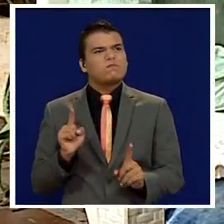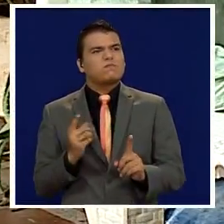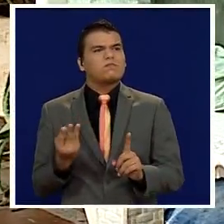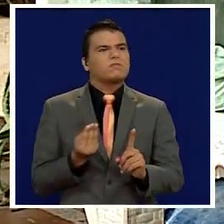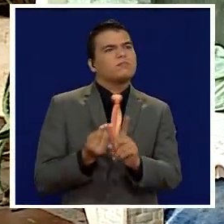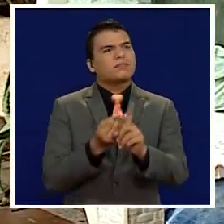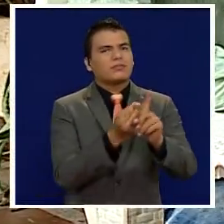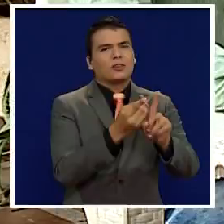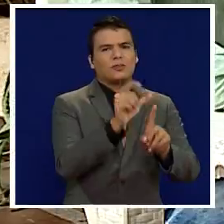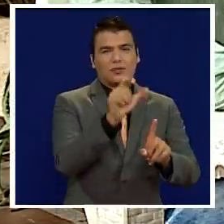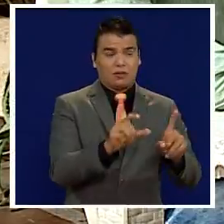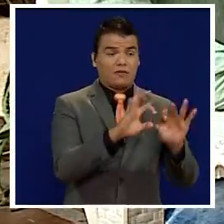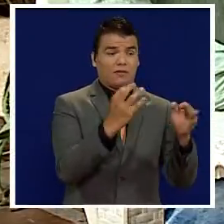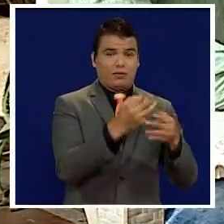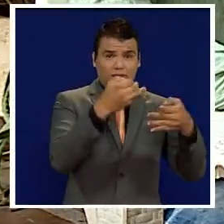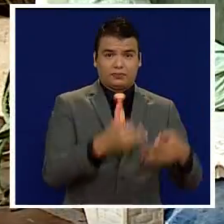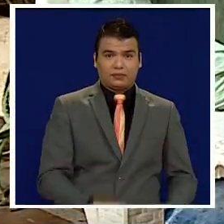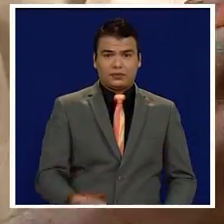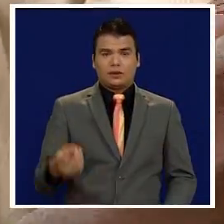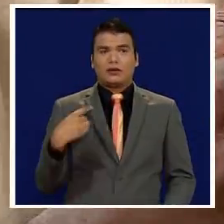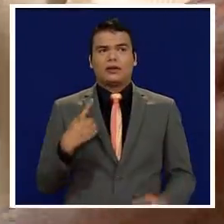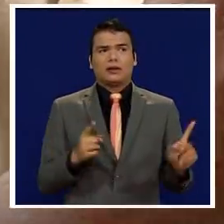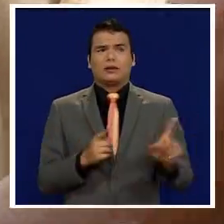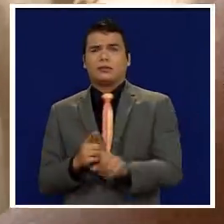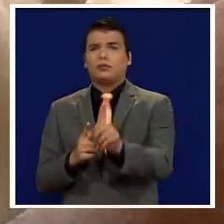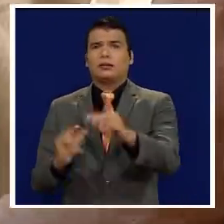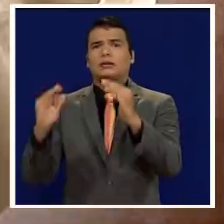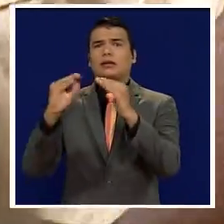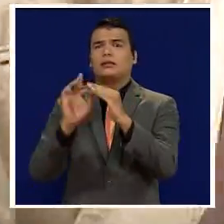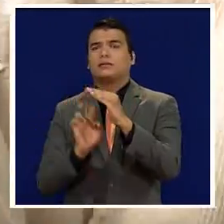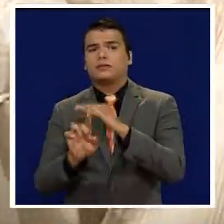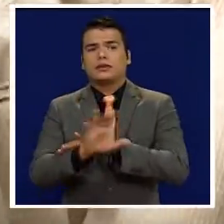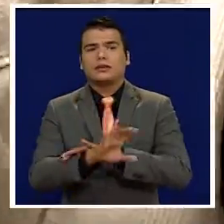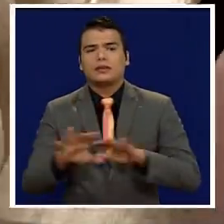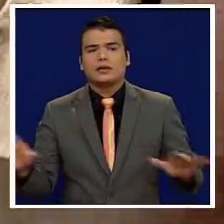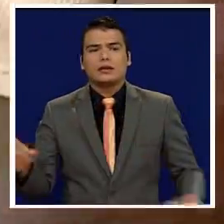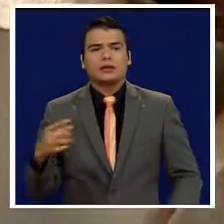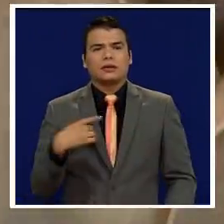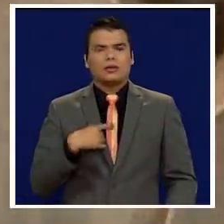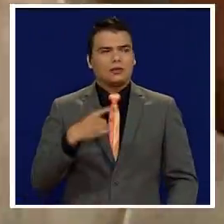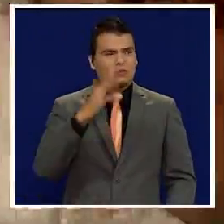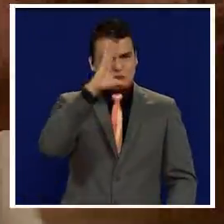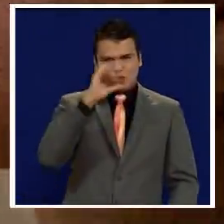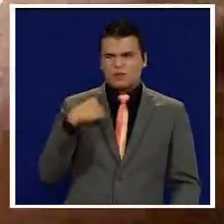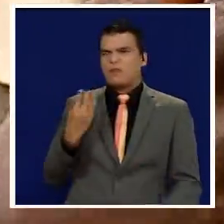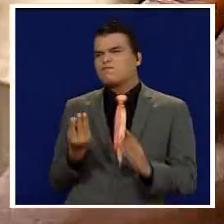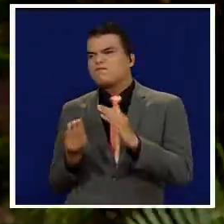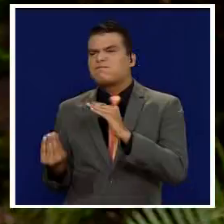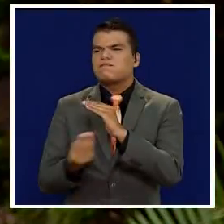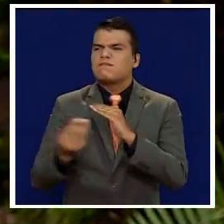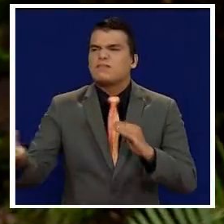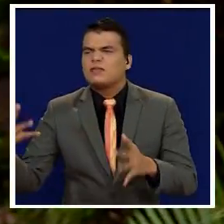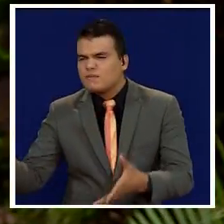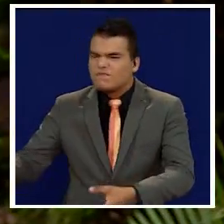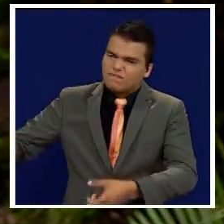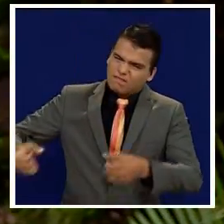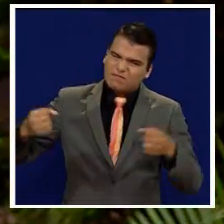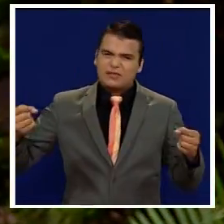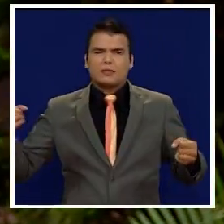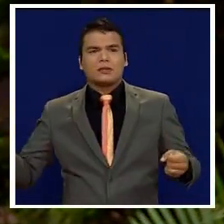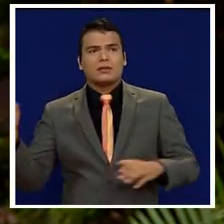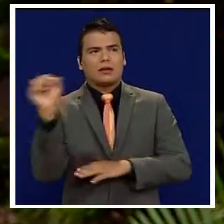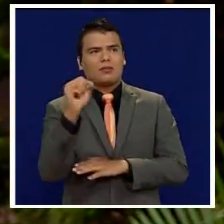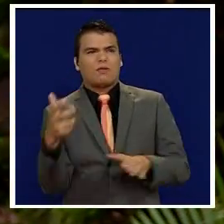fuerza a una vivienda, de donde lo sacaron y lo subieron sin justificación a un camión, donde lo golpearon indiscriminadamente. Palo,